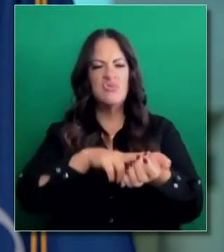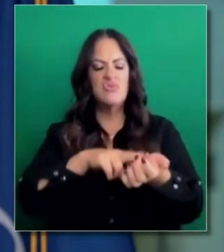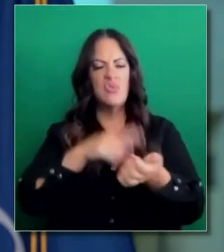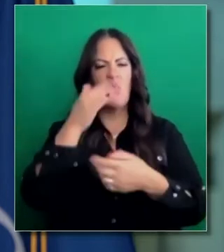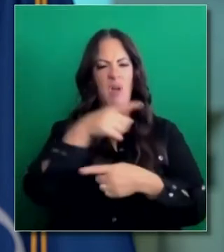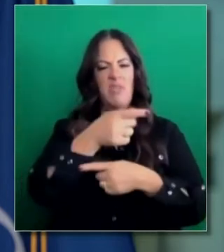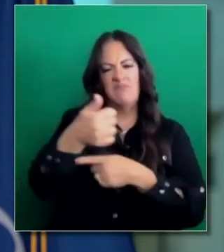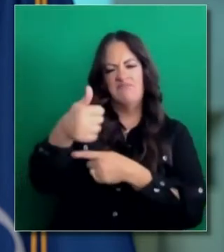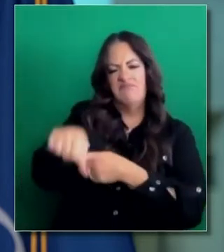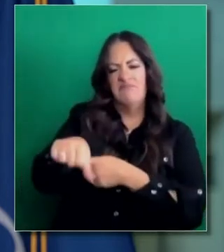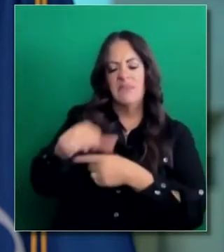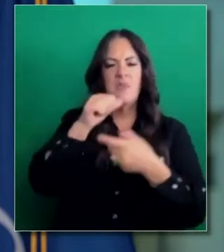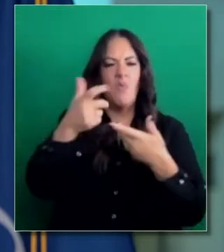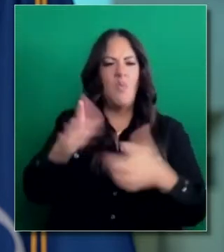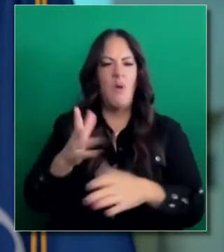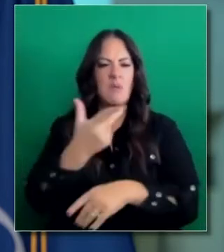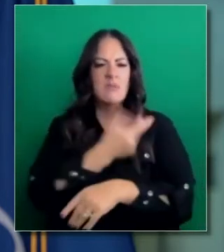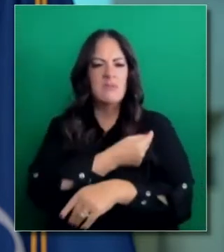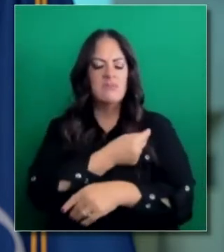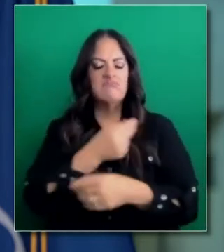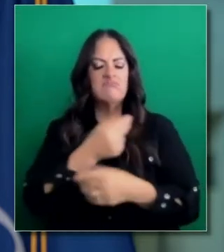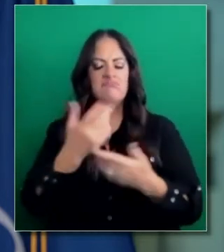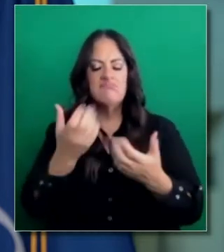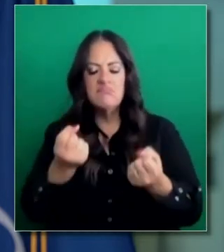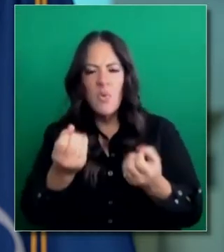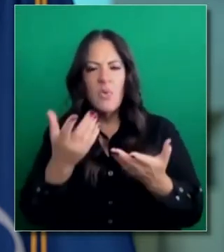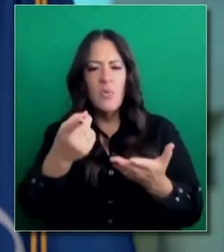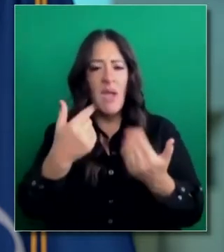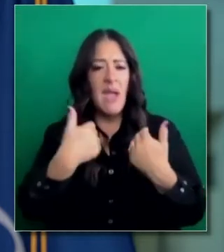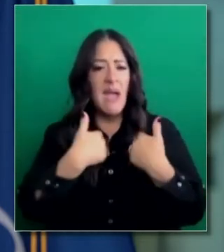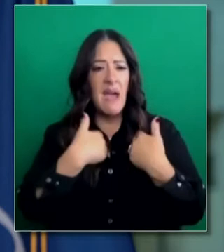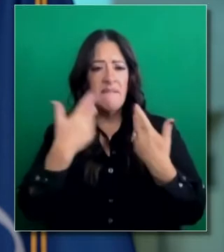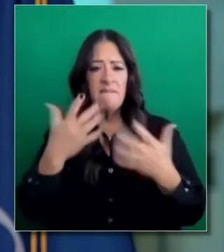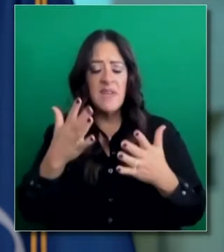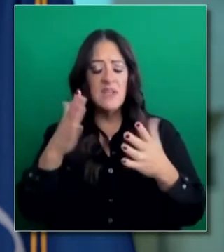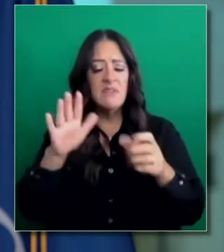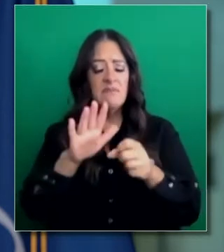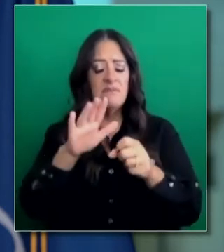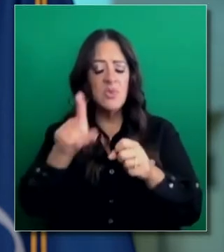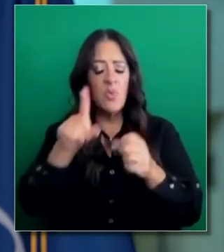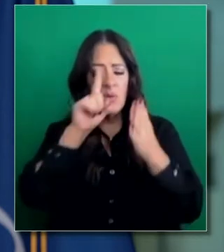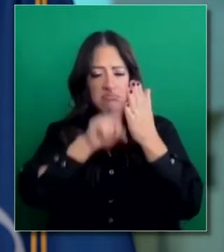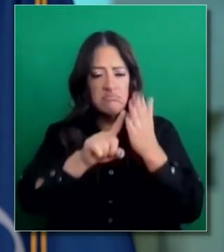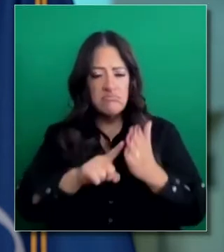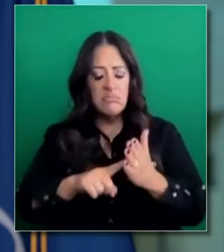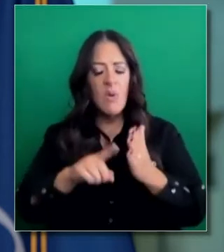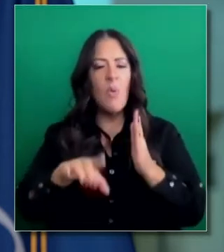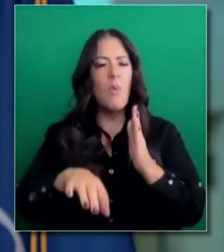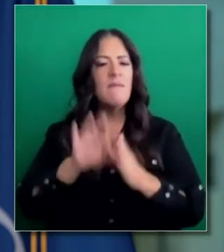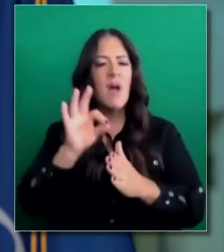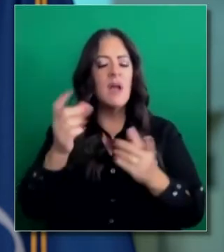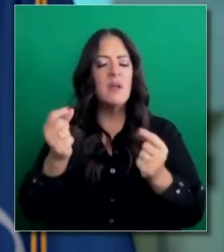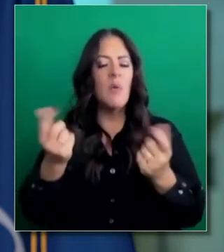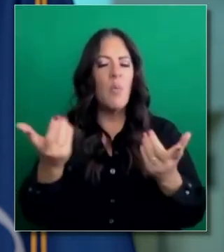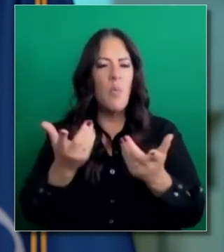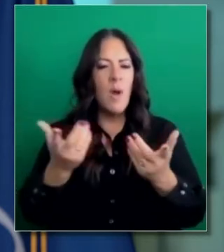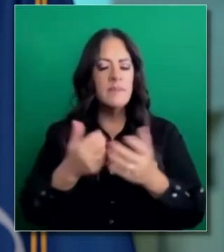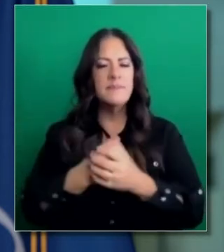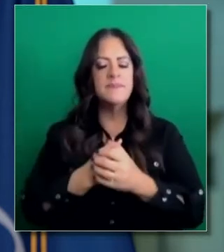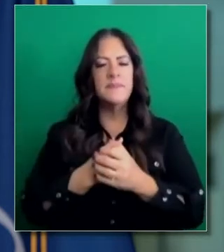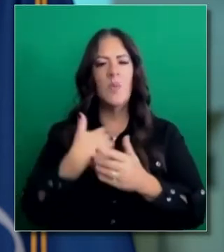las vacunas para ver cuántas personas estaban haciéndolo ya completaron ese estudio y a qué punto estamos